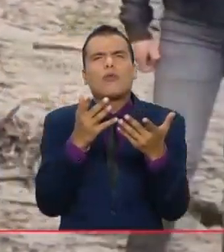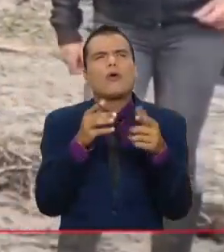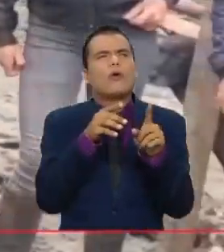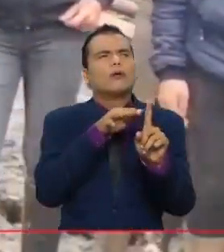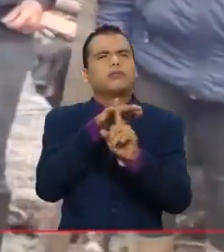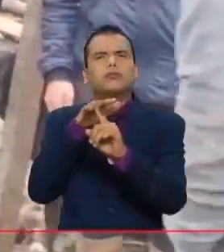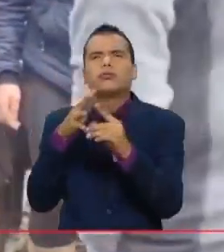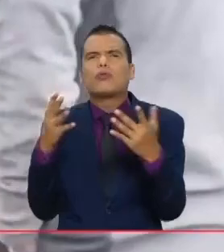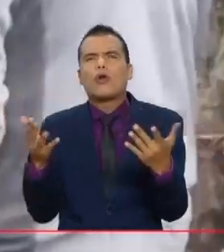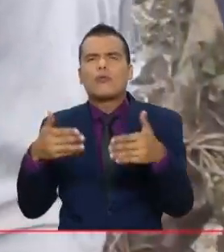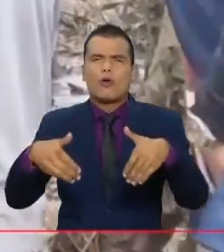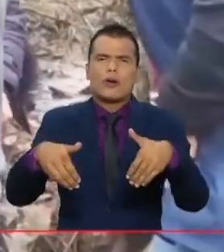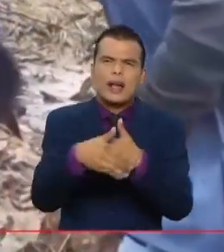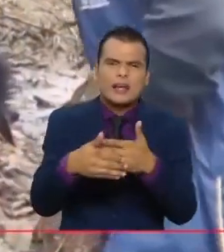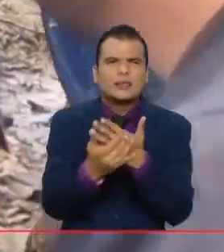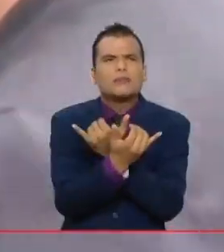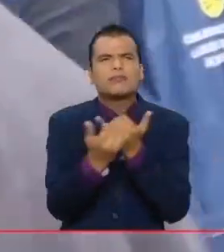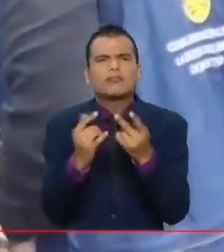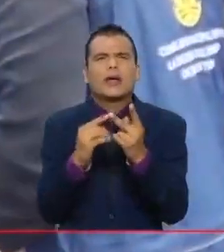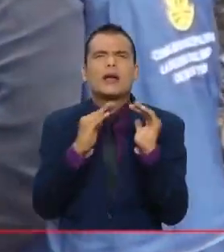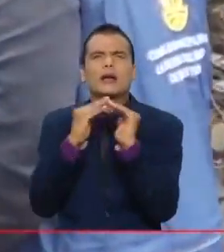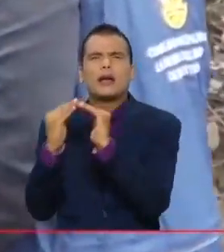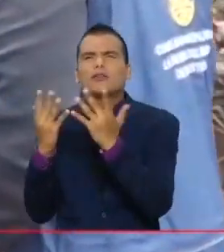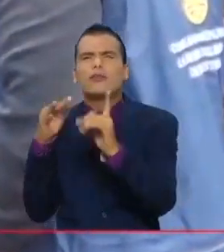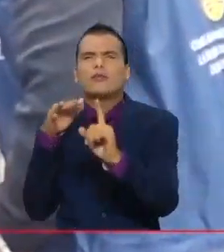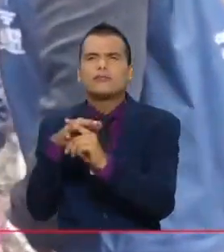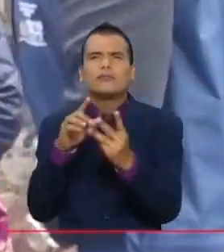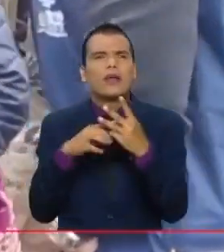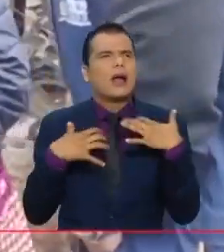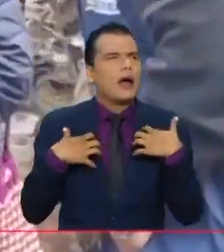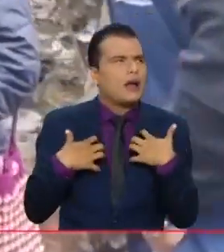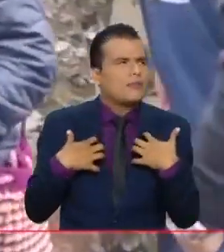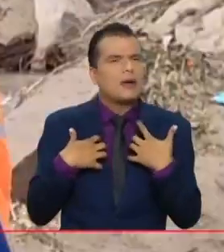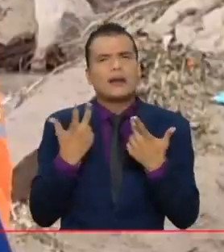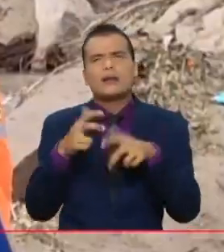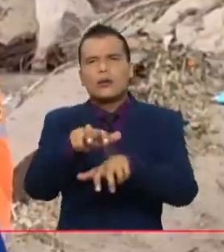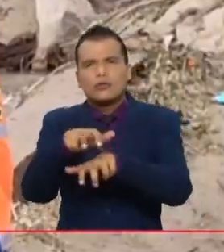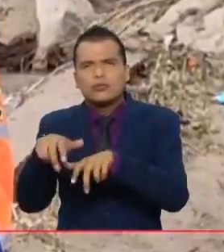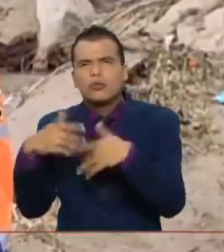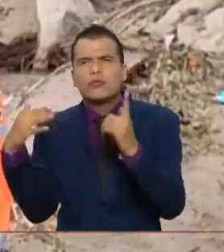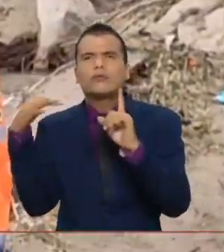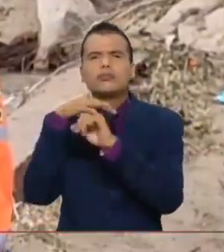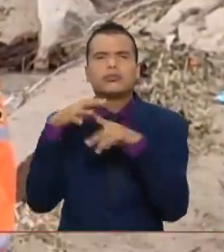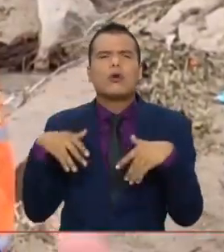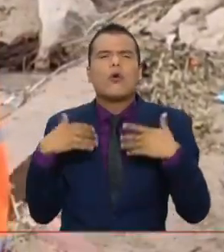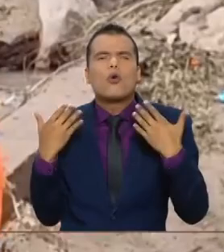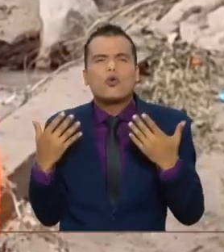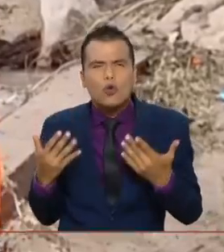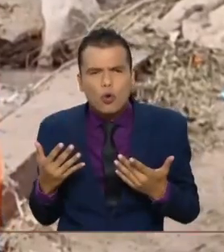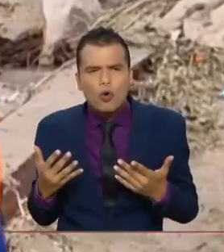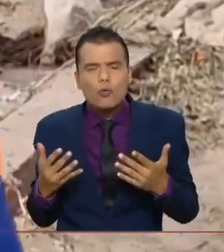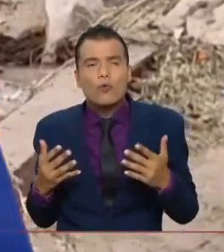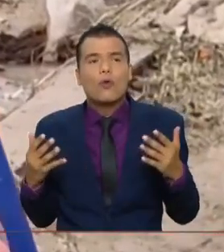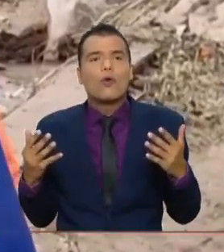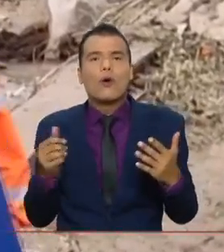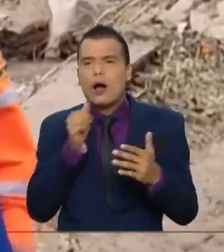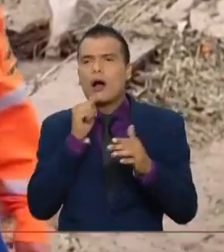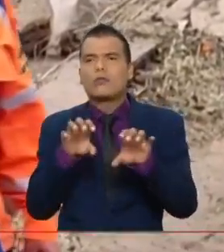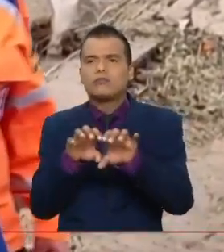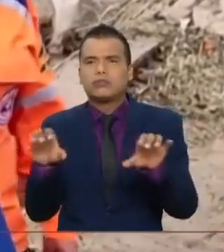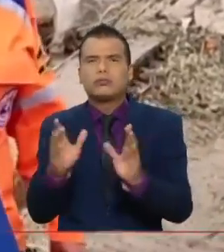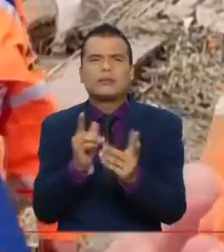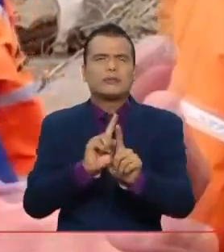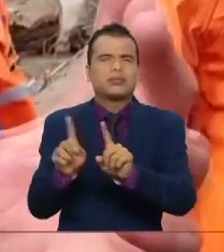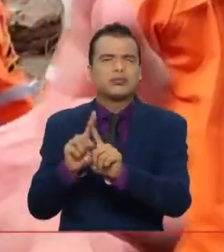sector vías, sector vivienda, sector agropecuario, servicios, también se ha afectado acueductos, todas las afectaciones,